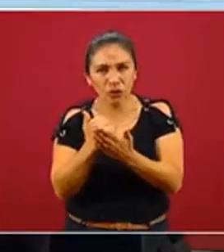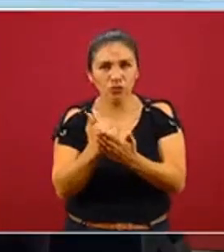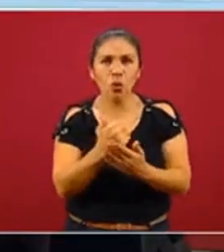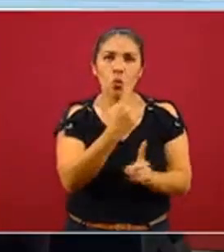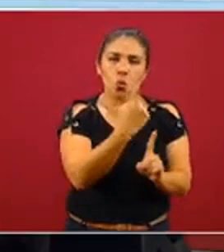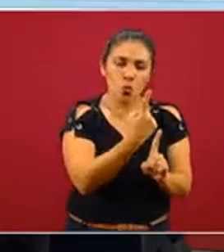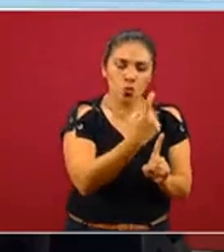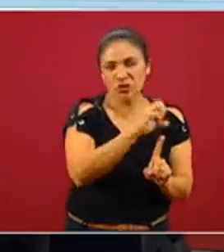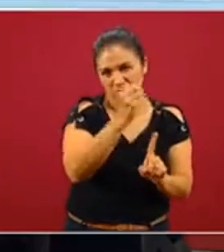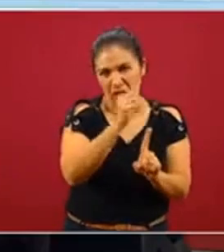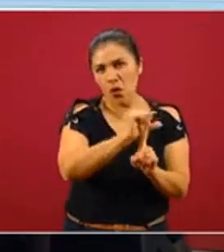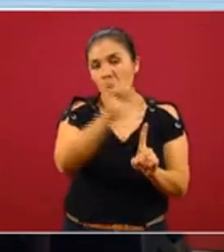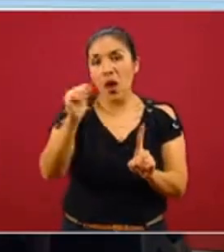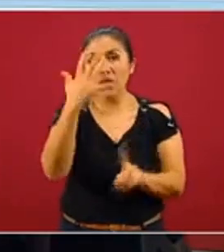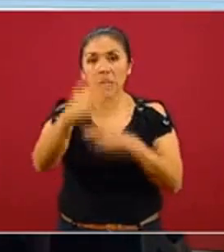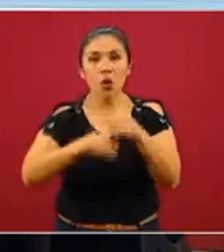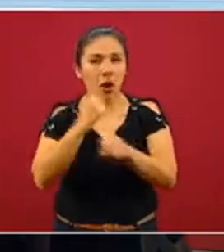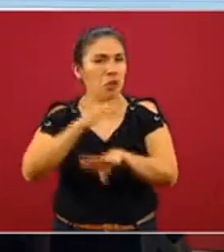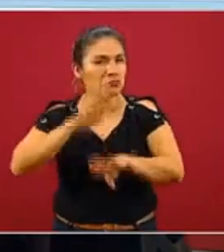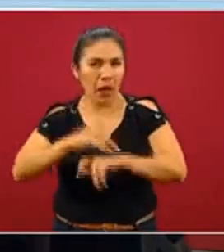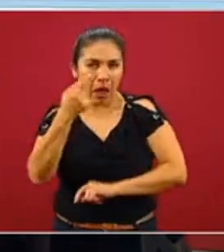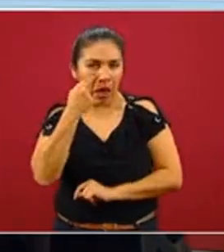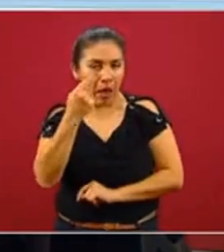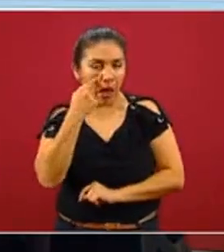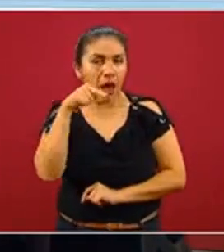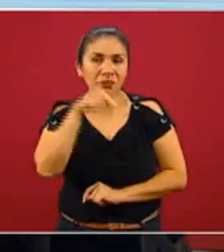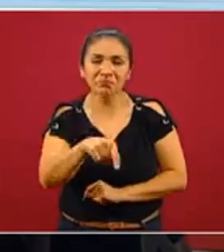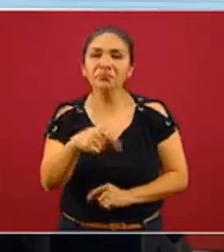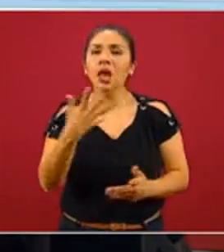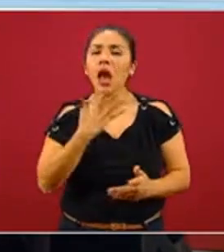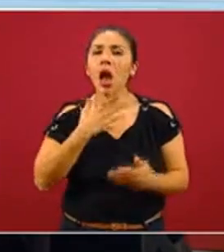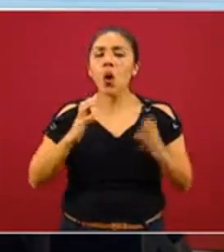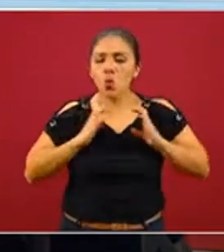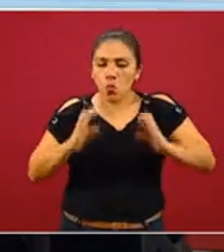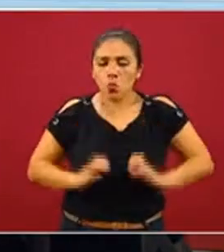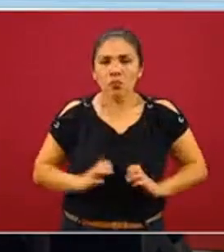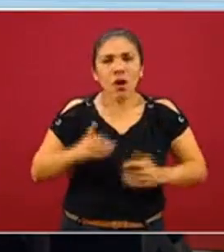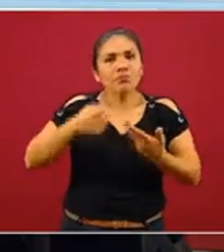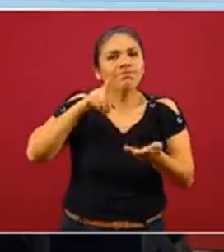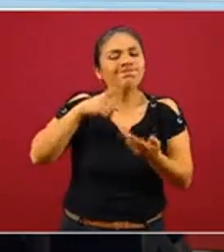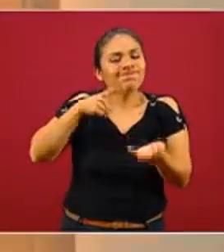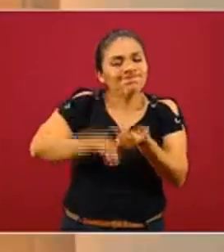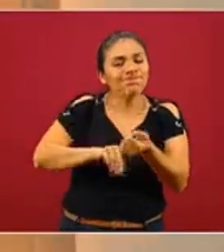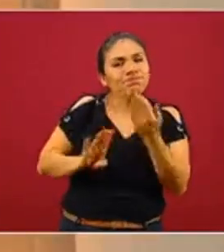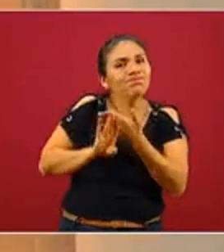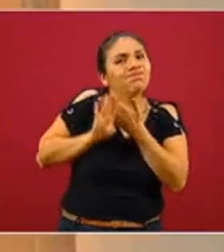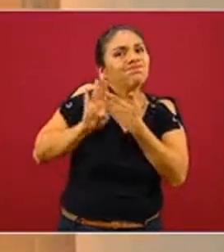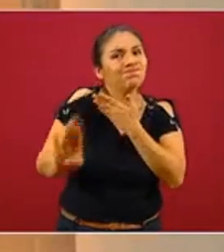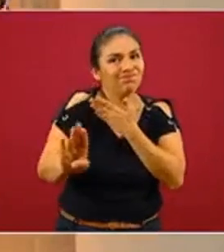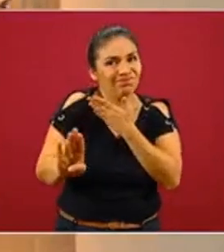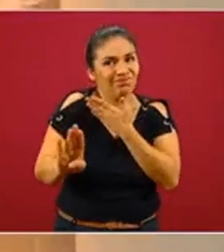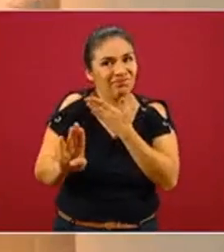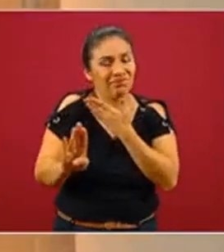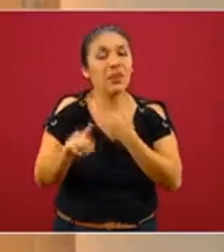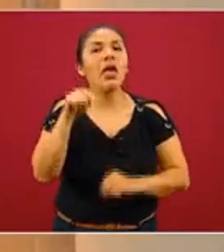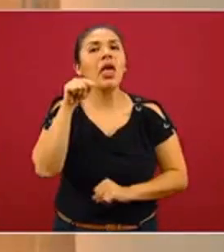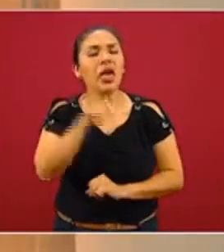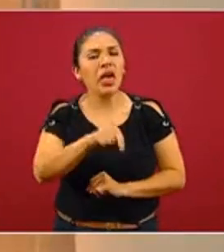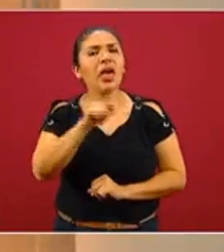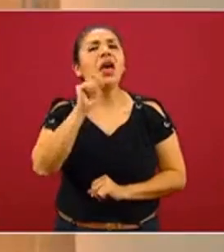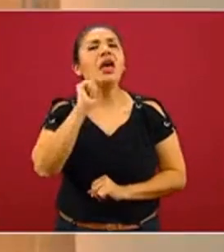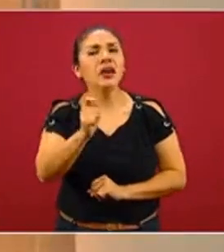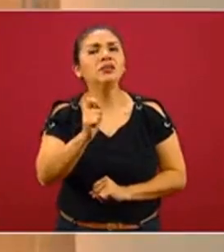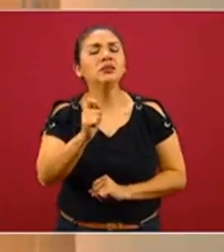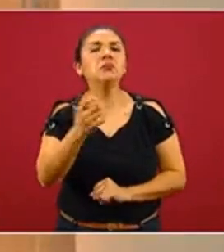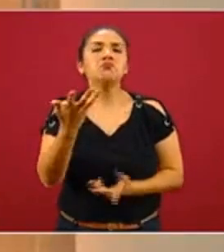más común en la enfermedad de Kawasaki, genera una serie de anticuerpos. Estos son los anticuerpos que